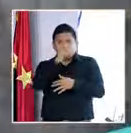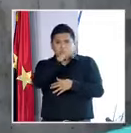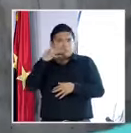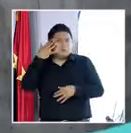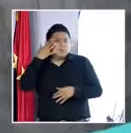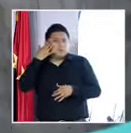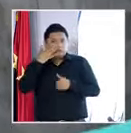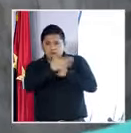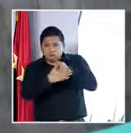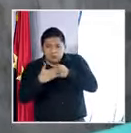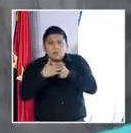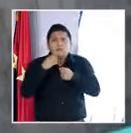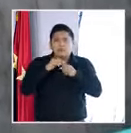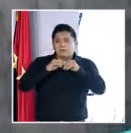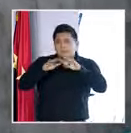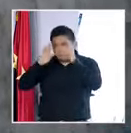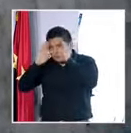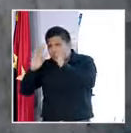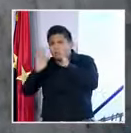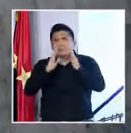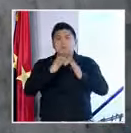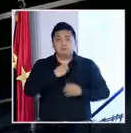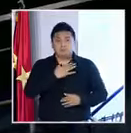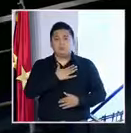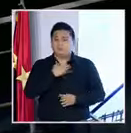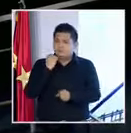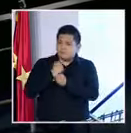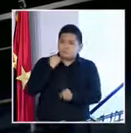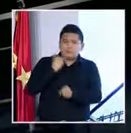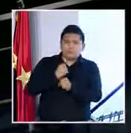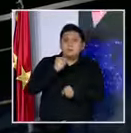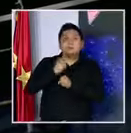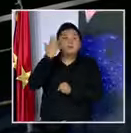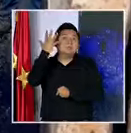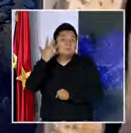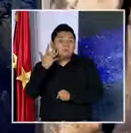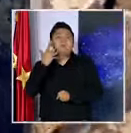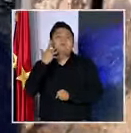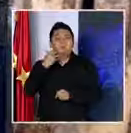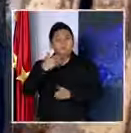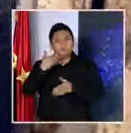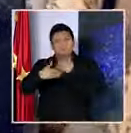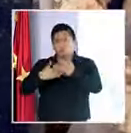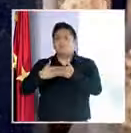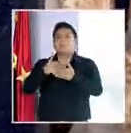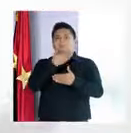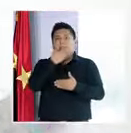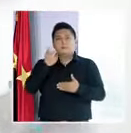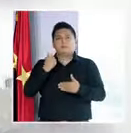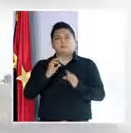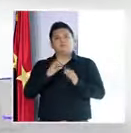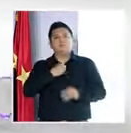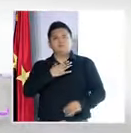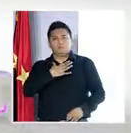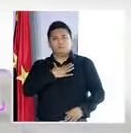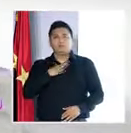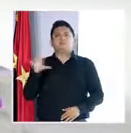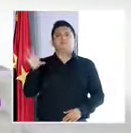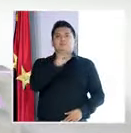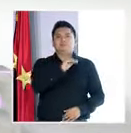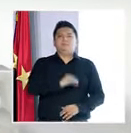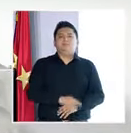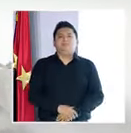se brinde la atención oportuna y adecuada para seguir trabajando día a día en todos los procesos de mejoras que generen más